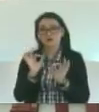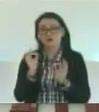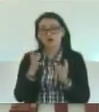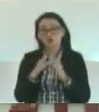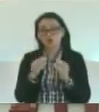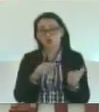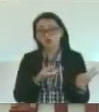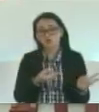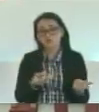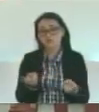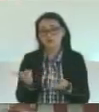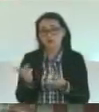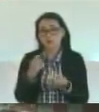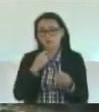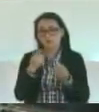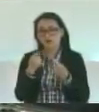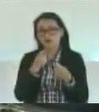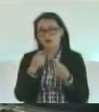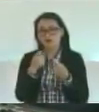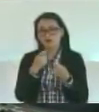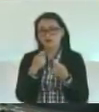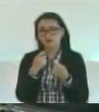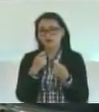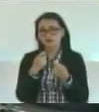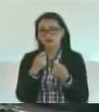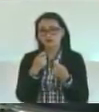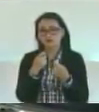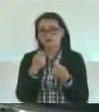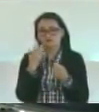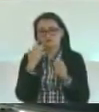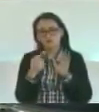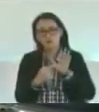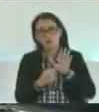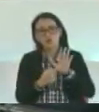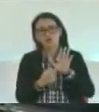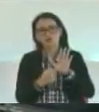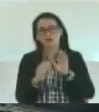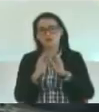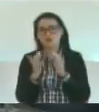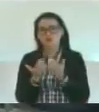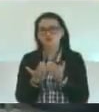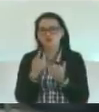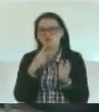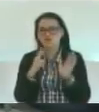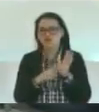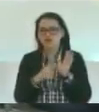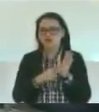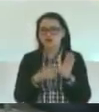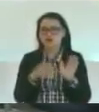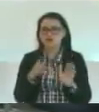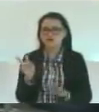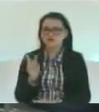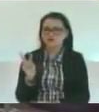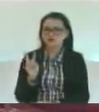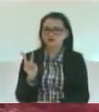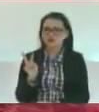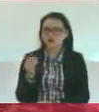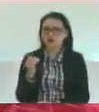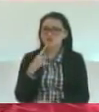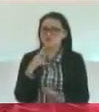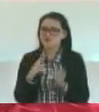invitados todos los periodistas para que muestren al país y al mundo la verdad de Venezuela. Hay una verdad de